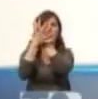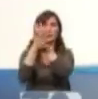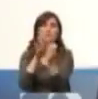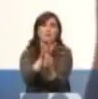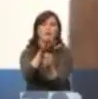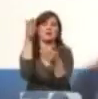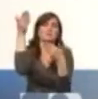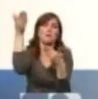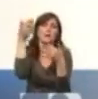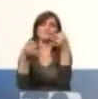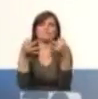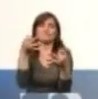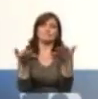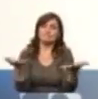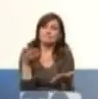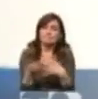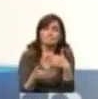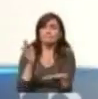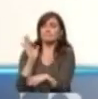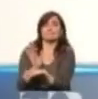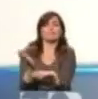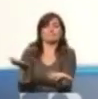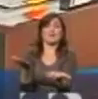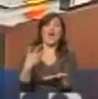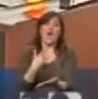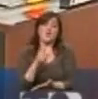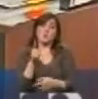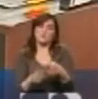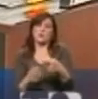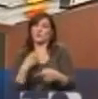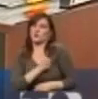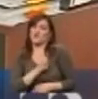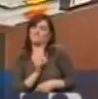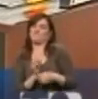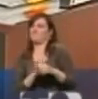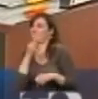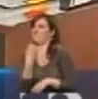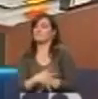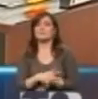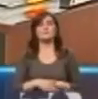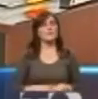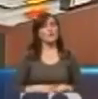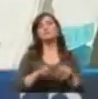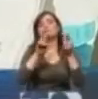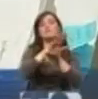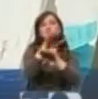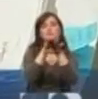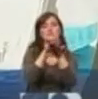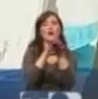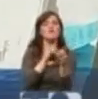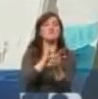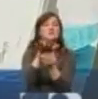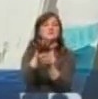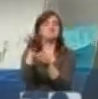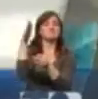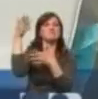a la justicia, llegas a un proceso y tus testigos te botan el caso. Para Rodríguez, este caso se orientó hacia un índole político